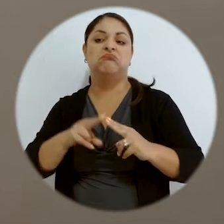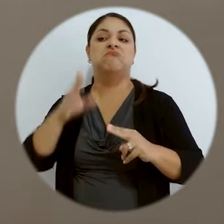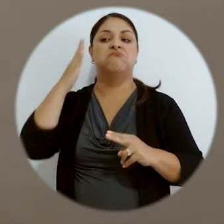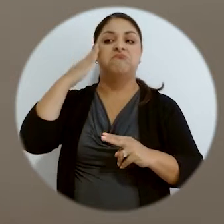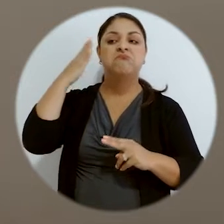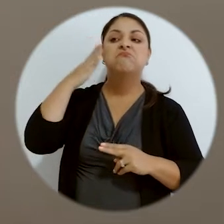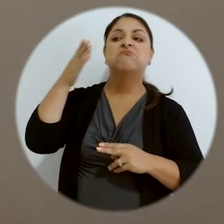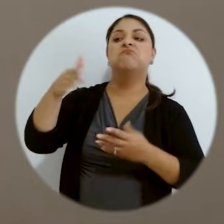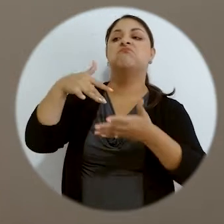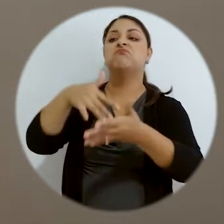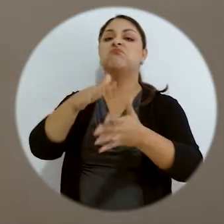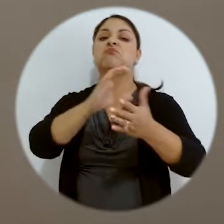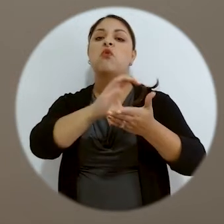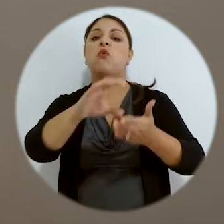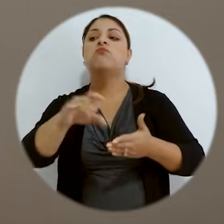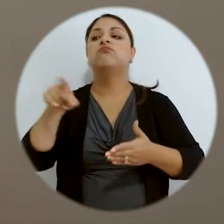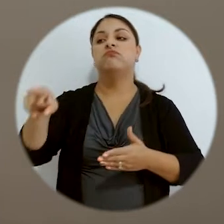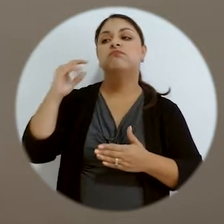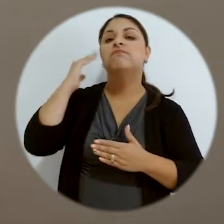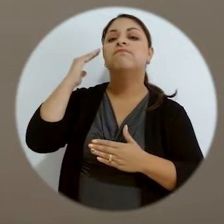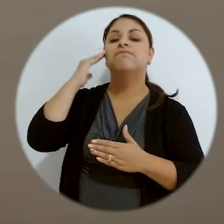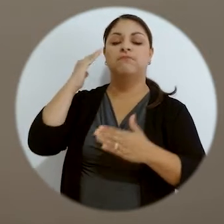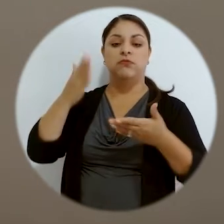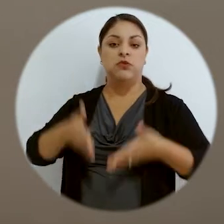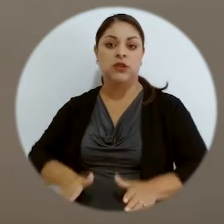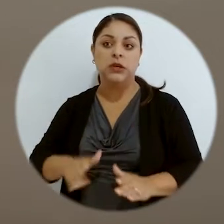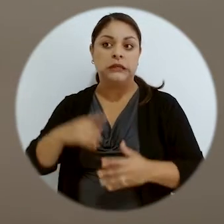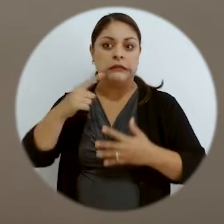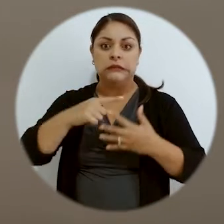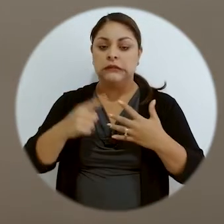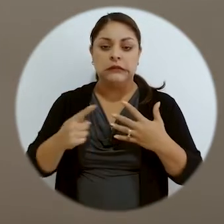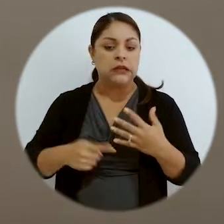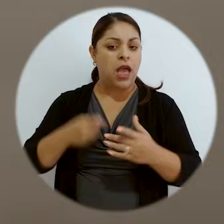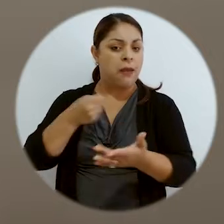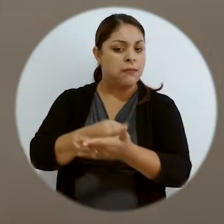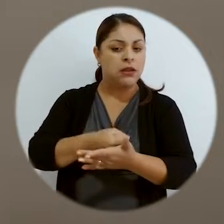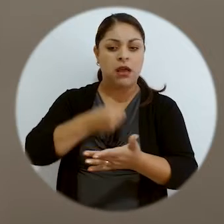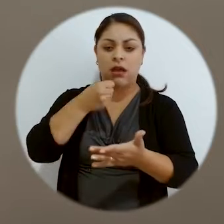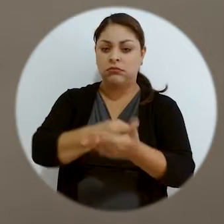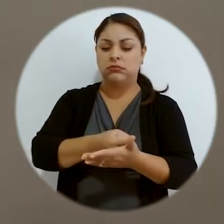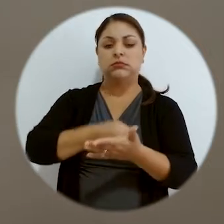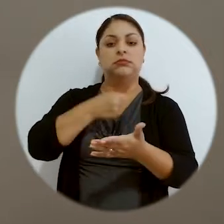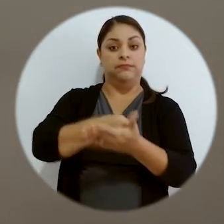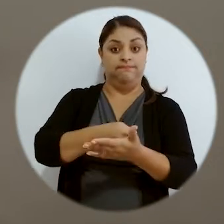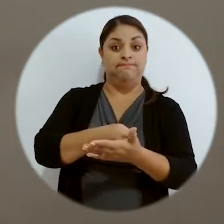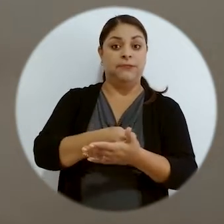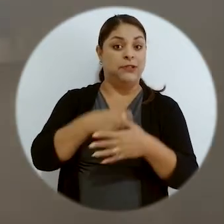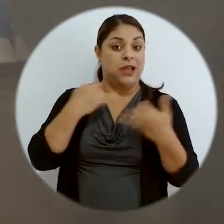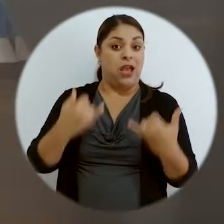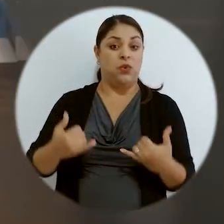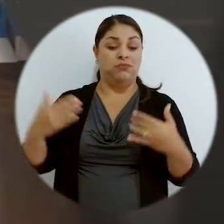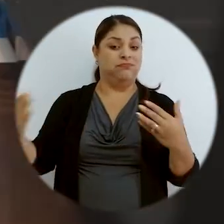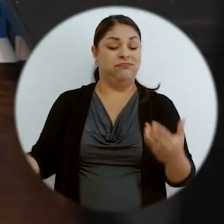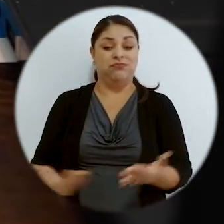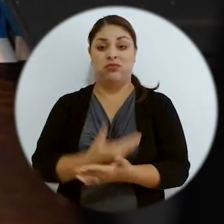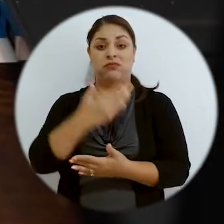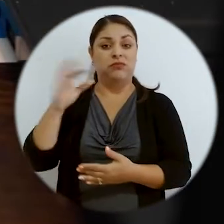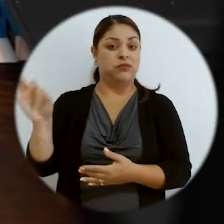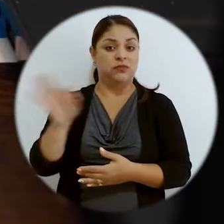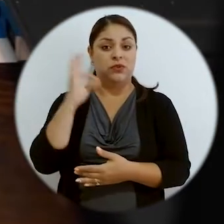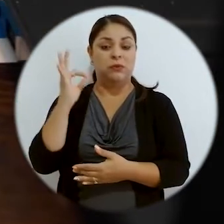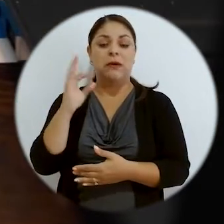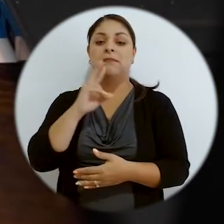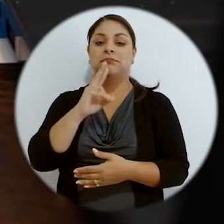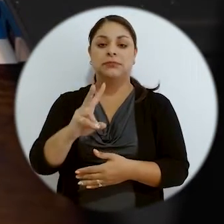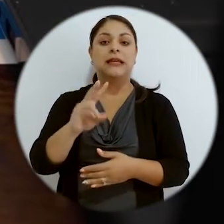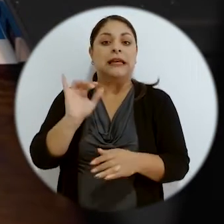¿verdad? Entonces, en este segmento del gota a gota tenemos ya una nueva modalidad. Es decir, el crimen organizado involucrado en el